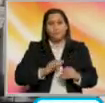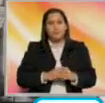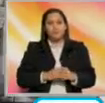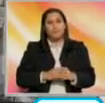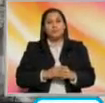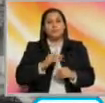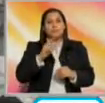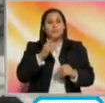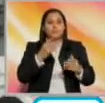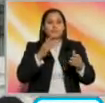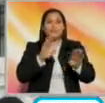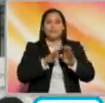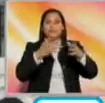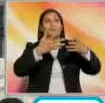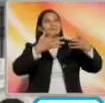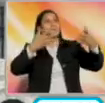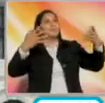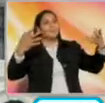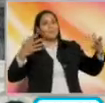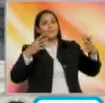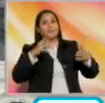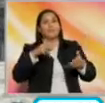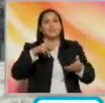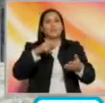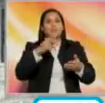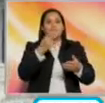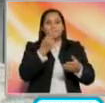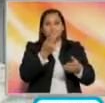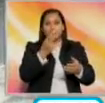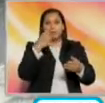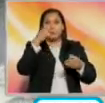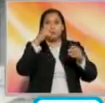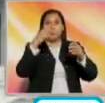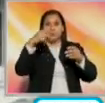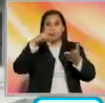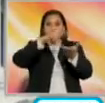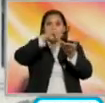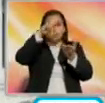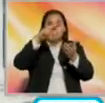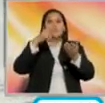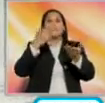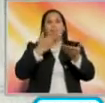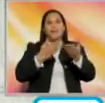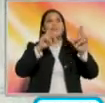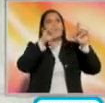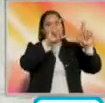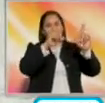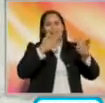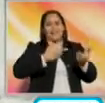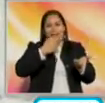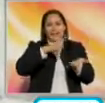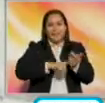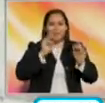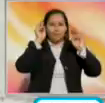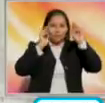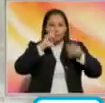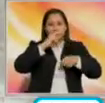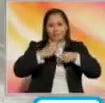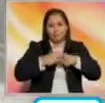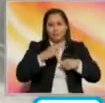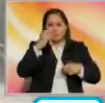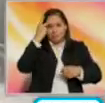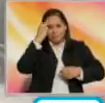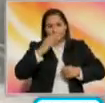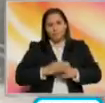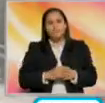Sí. tan grande ver que se hubiera puesto a estas cosas y Sí. sus obras ahora forman parte de la exhibición Claro. constante del Museo Sí. Nacional Exacto. de